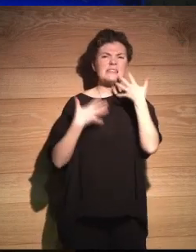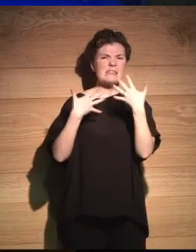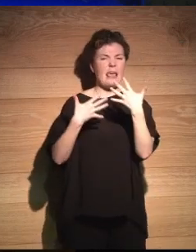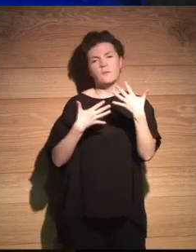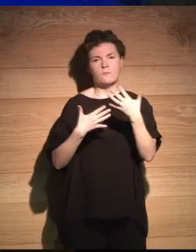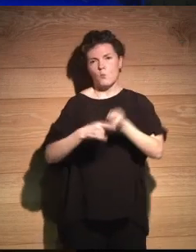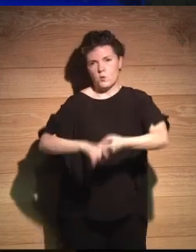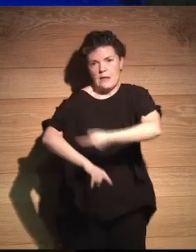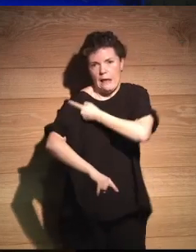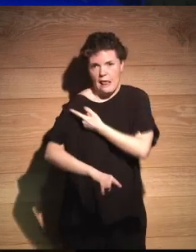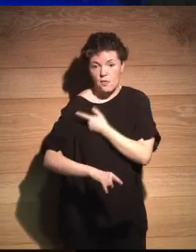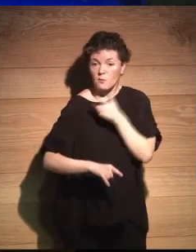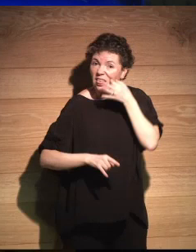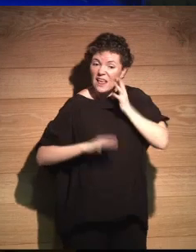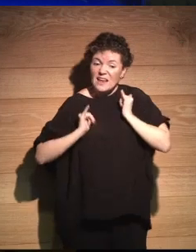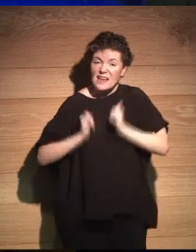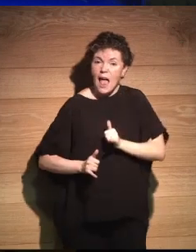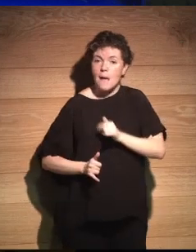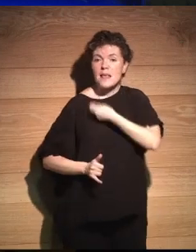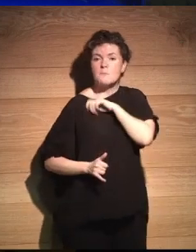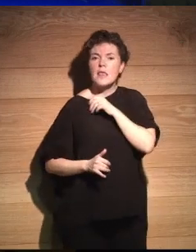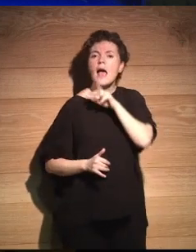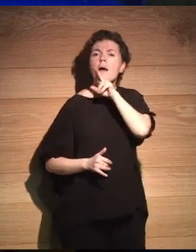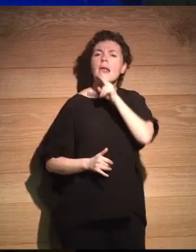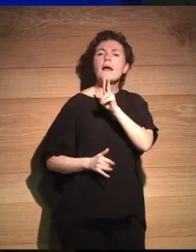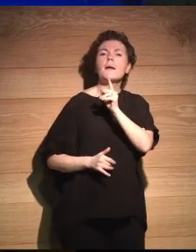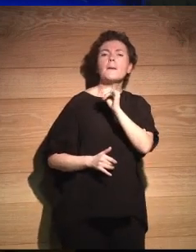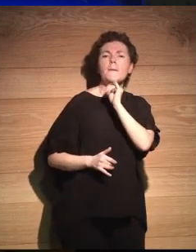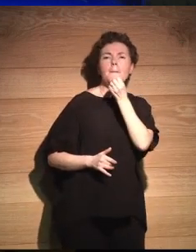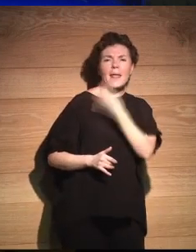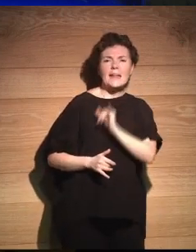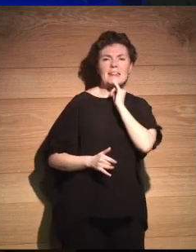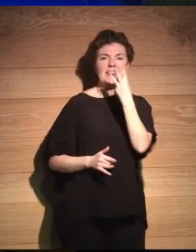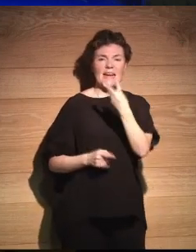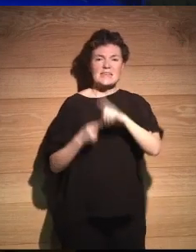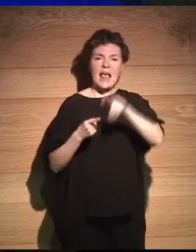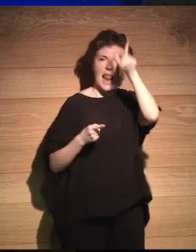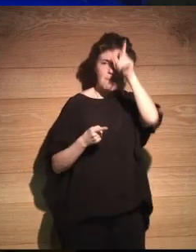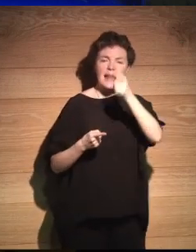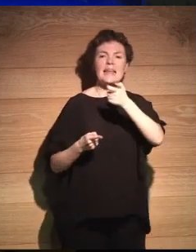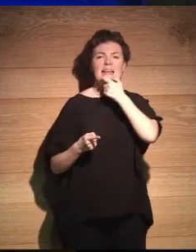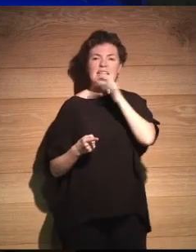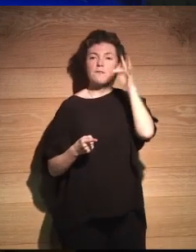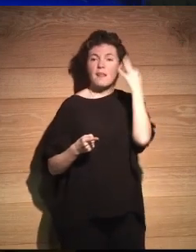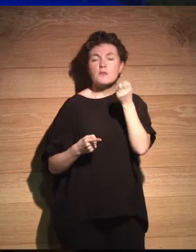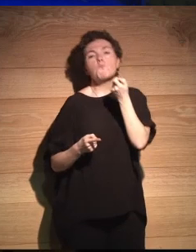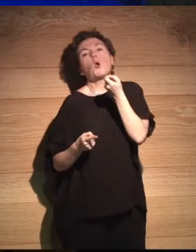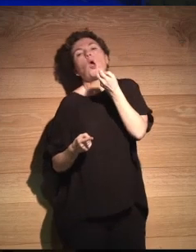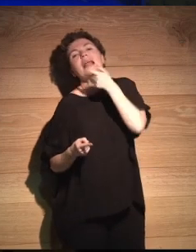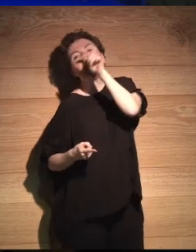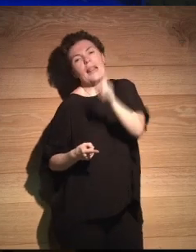poco exagerado, porque realmente cuando llegó a España hablaba bien 3 lenguas, alemán, inglés y francés, y un poco de italiano, como ella misma